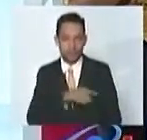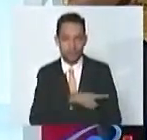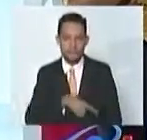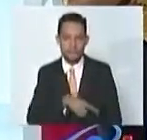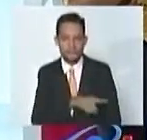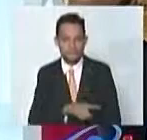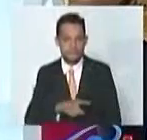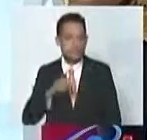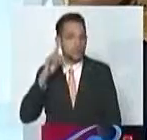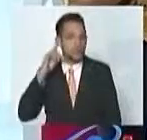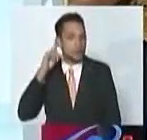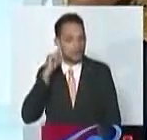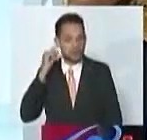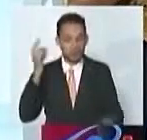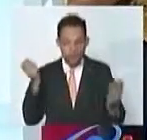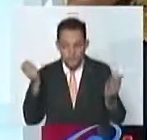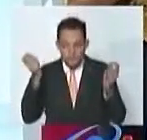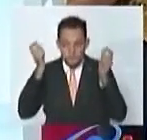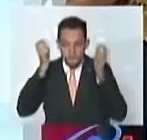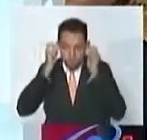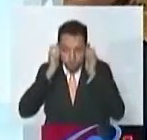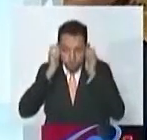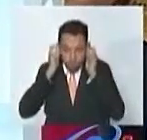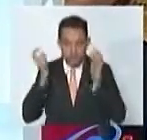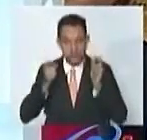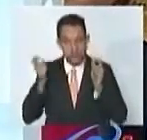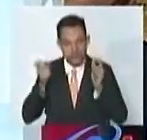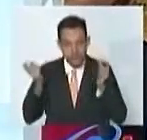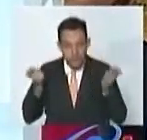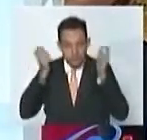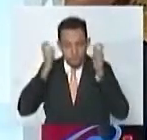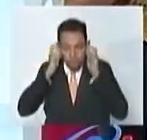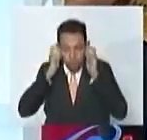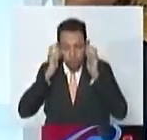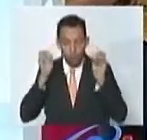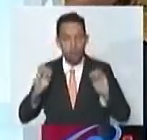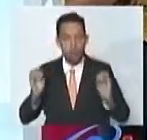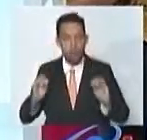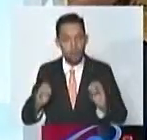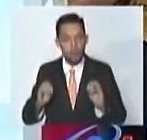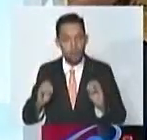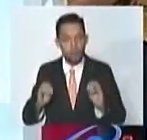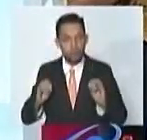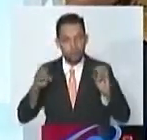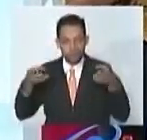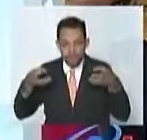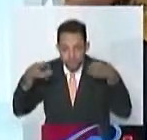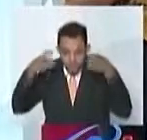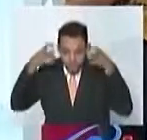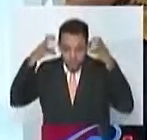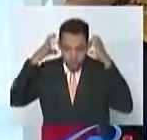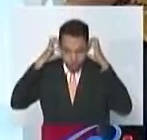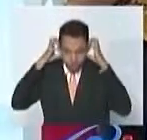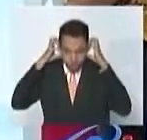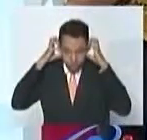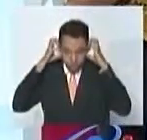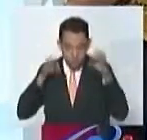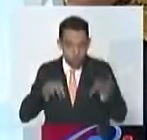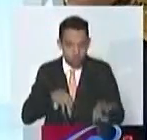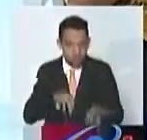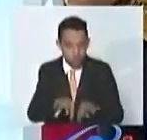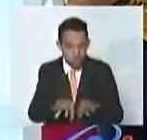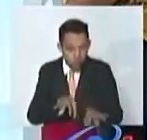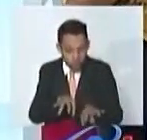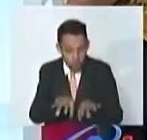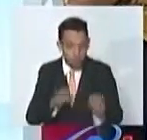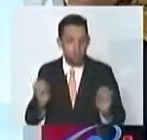unos tapones, ¿cierto? Debe tener, a veces tienen que colocarse también auriculares como los vemos en